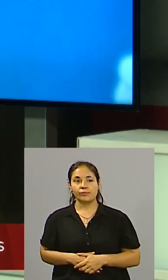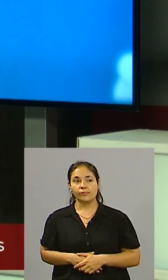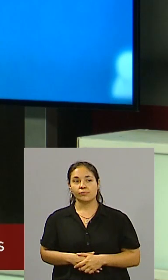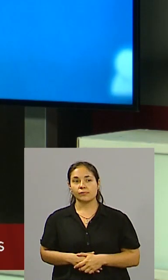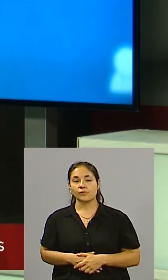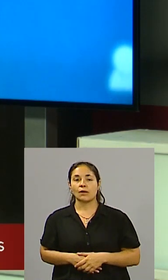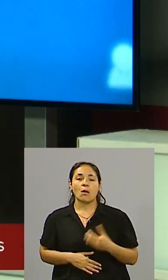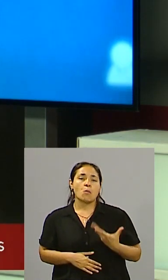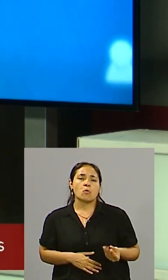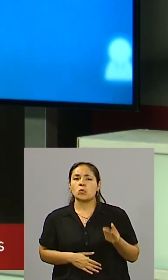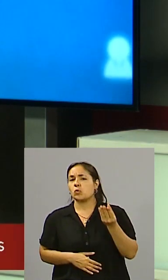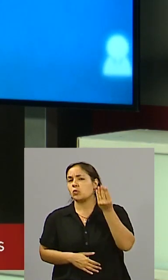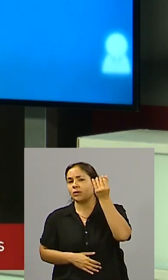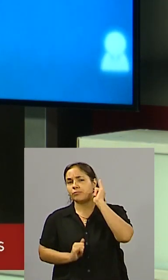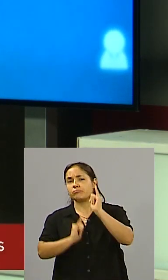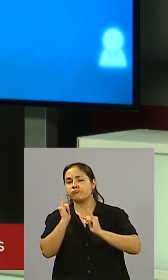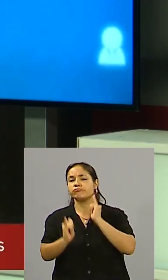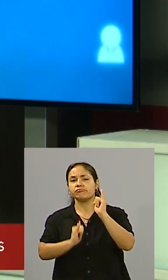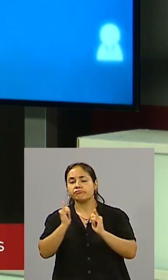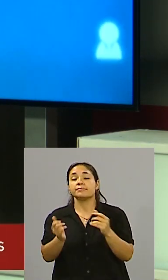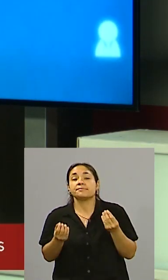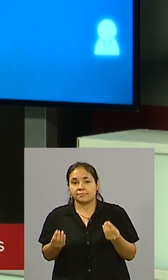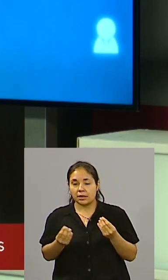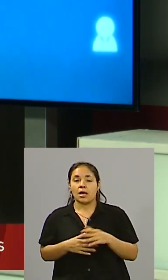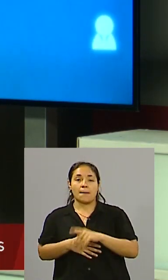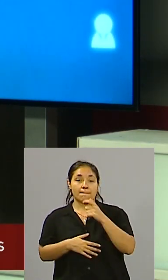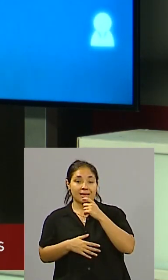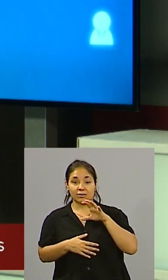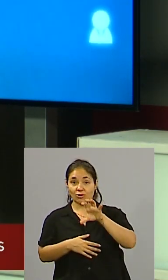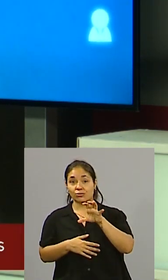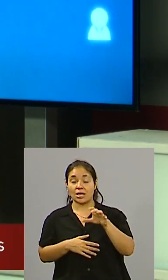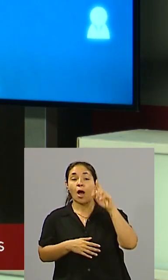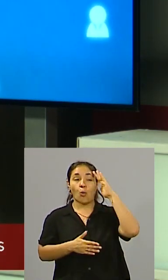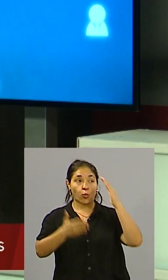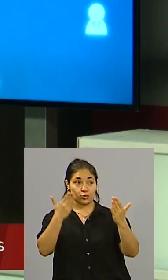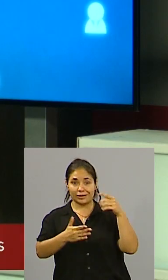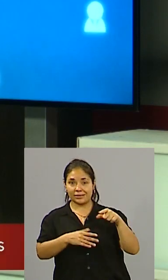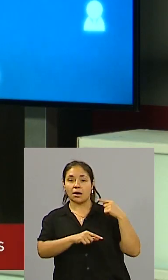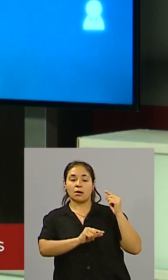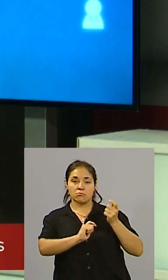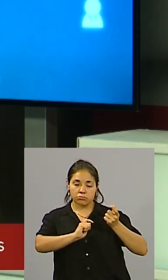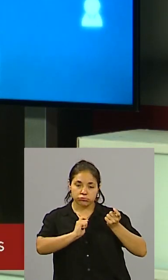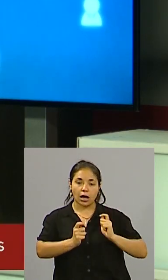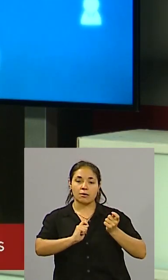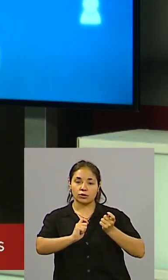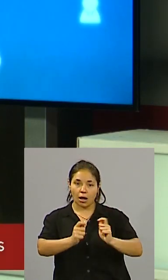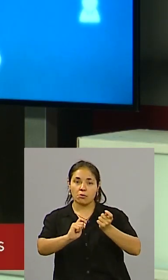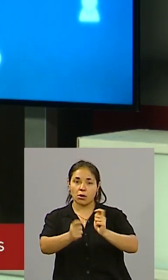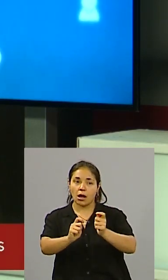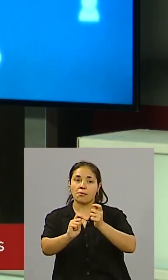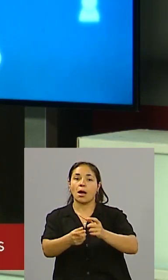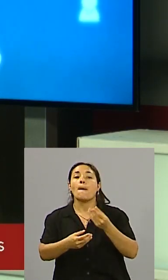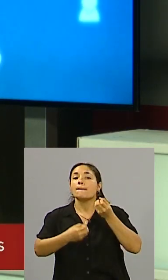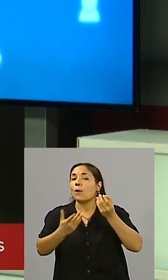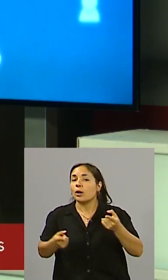En varias oportunidades se ha hablado de cómo la justicia de Mendoza ha ido cambiando. Obviamente tiene que ver con tratar de resolver, bueno, lo decías